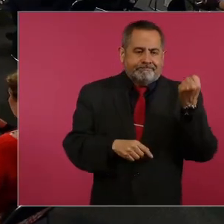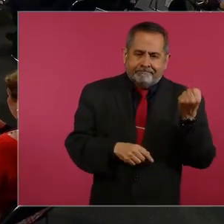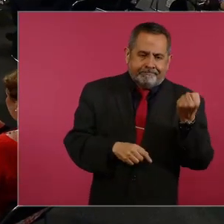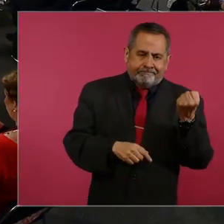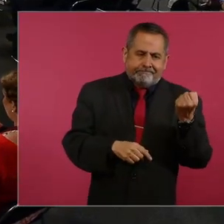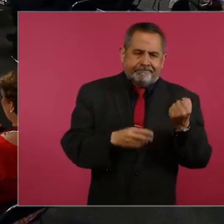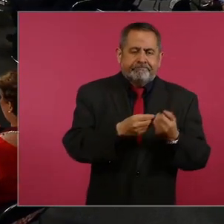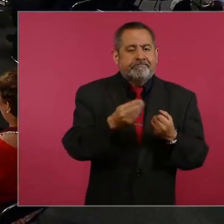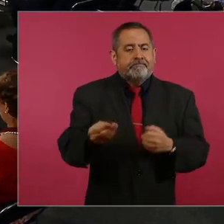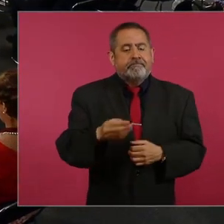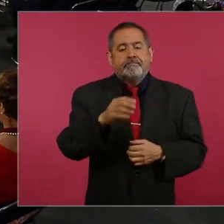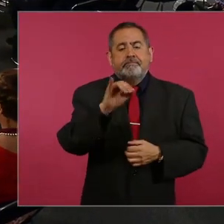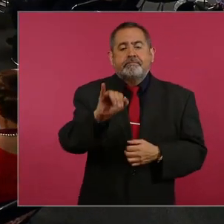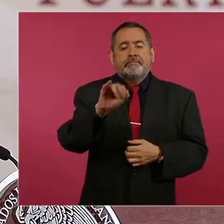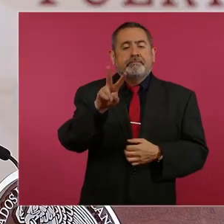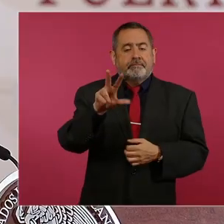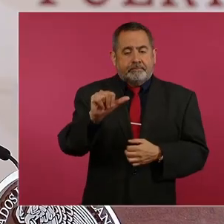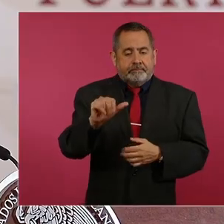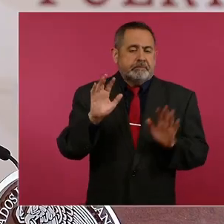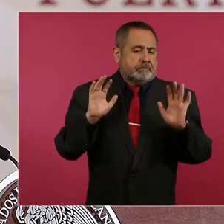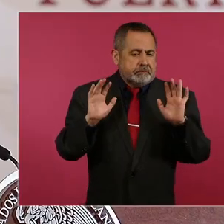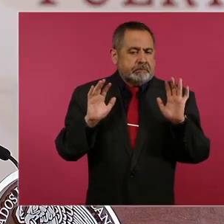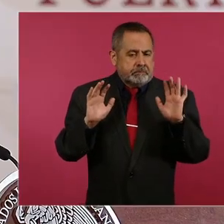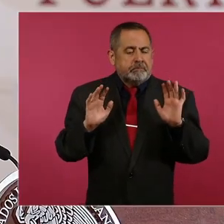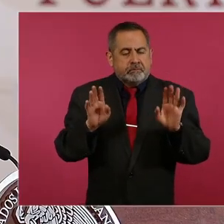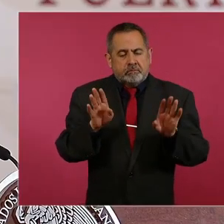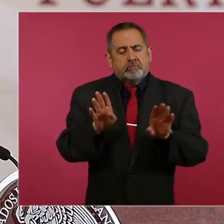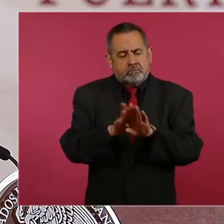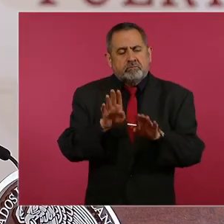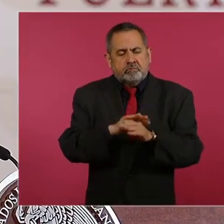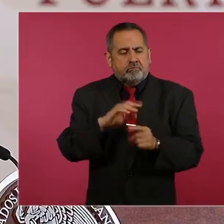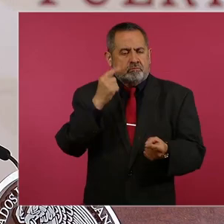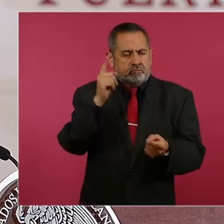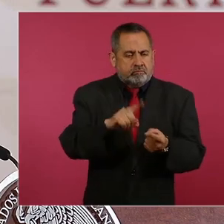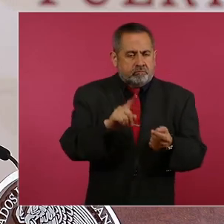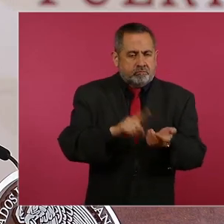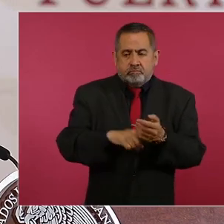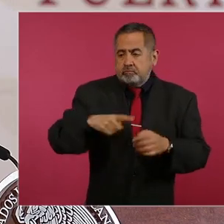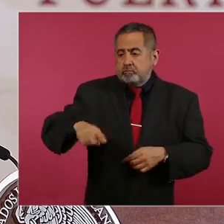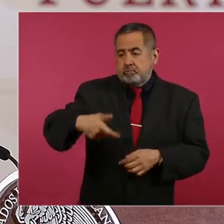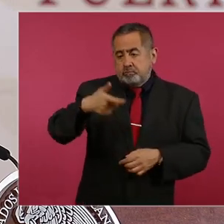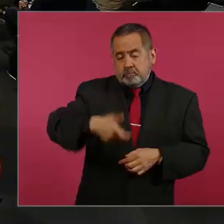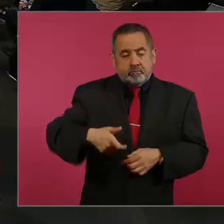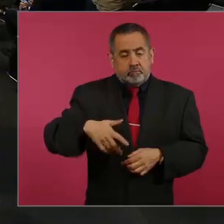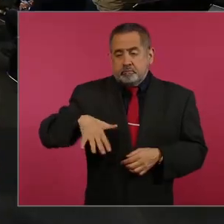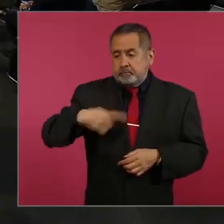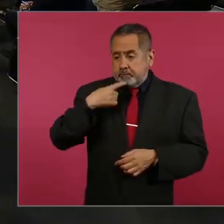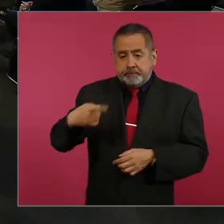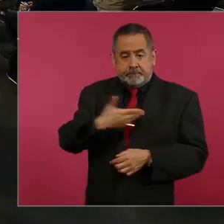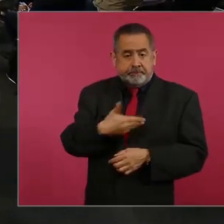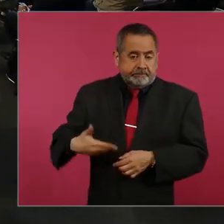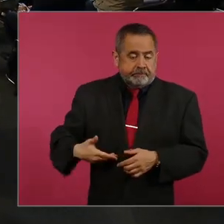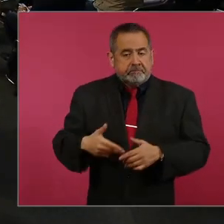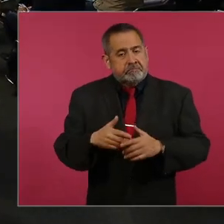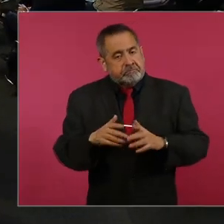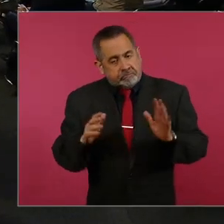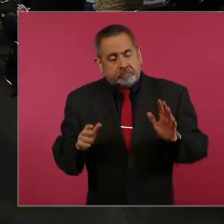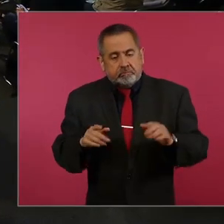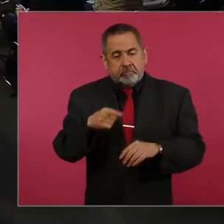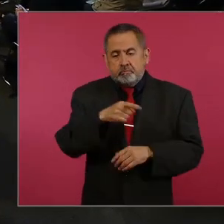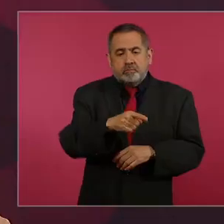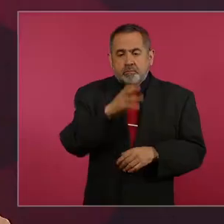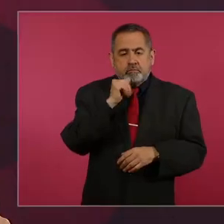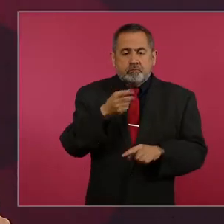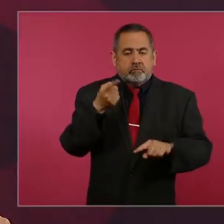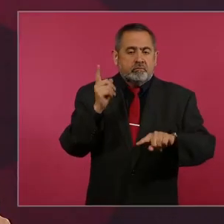Si es el impuesto al valor agregado, que es el IVA, que también lo paga el consumidor, como bien lo comentó el señor presidente, pues eso no